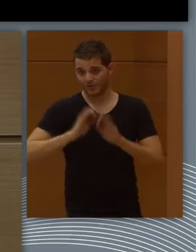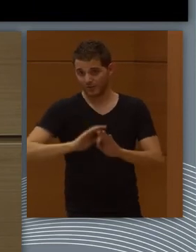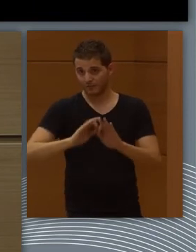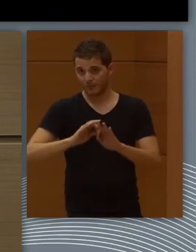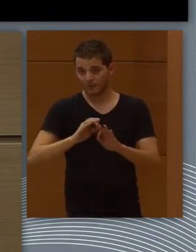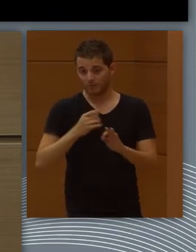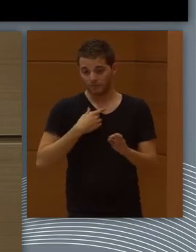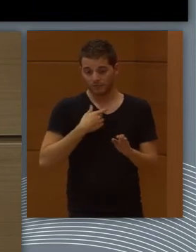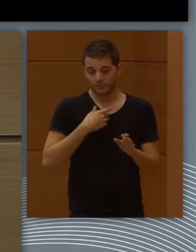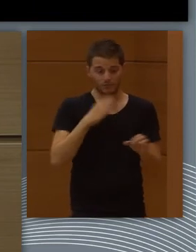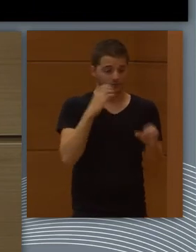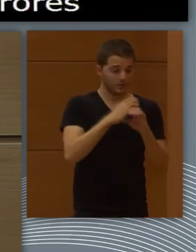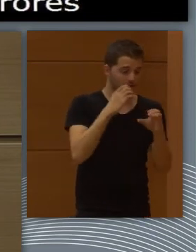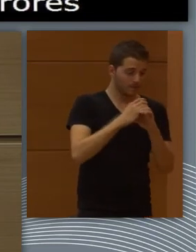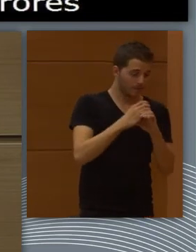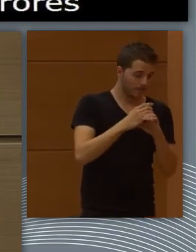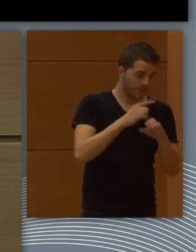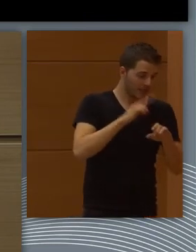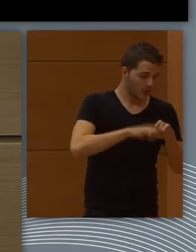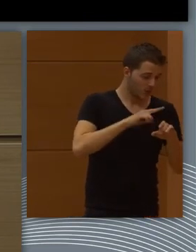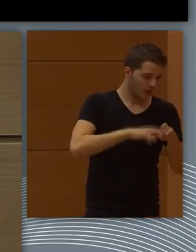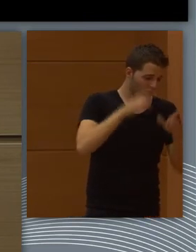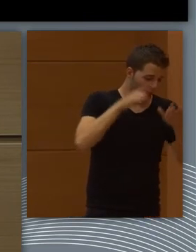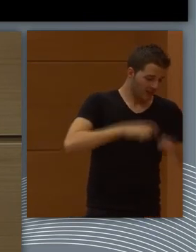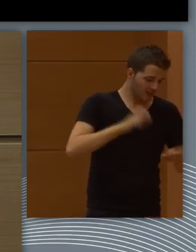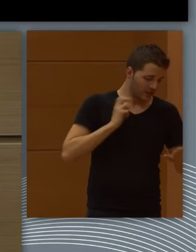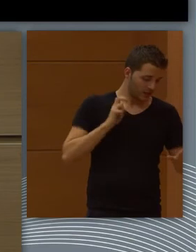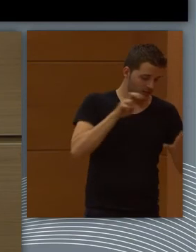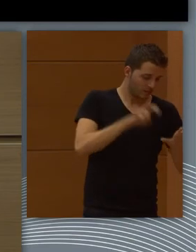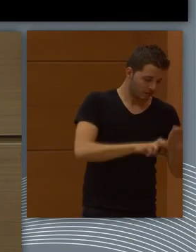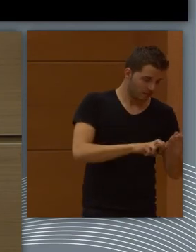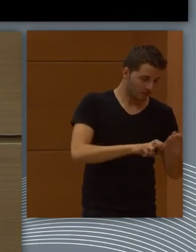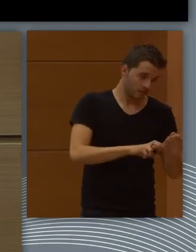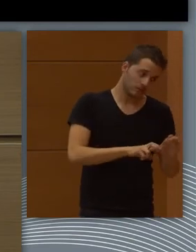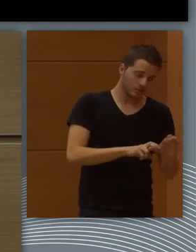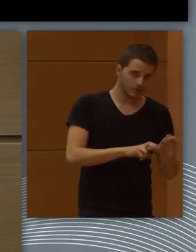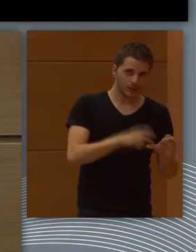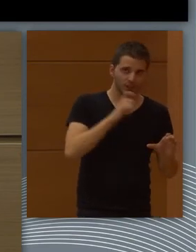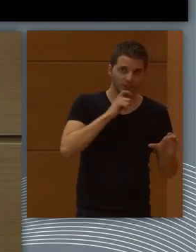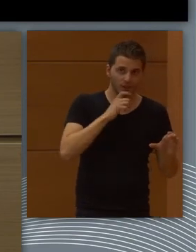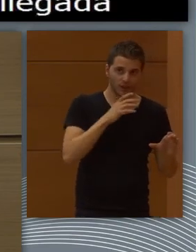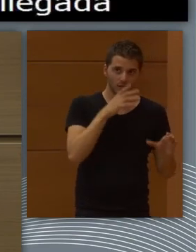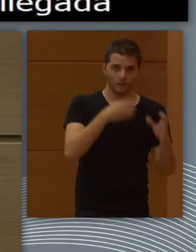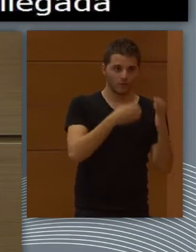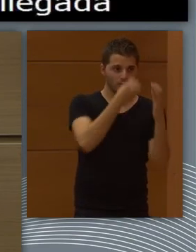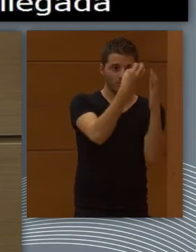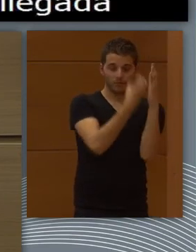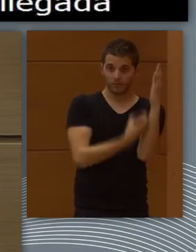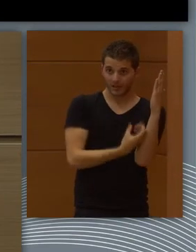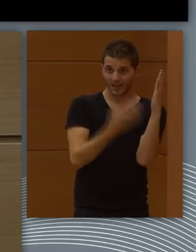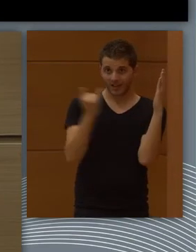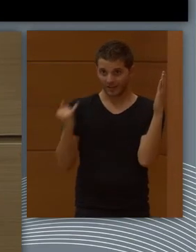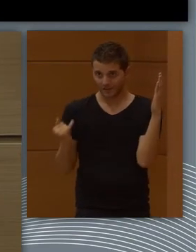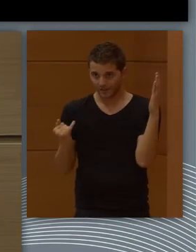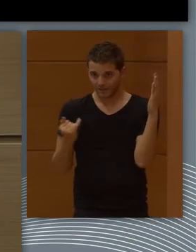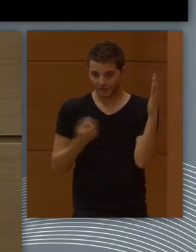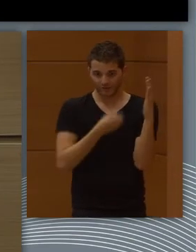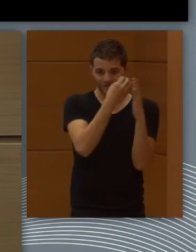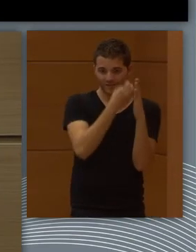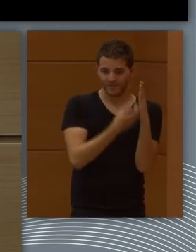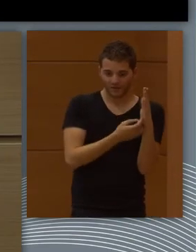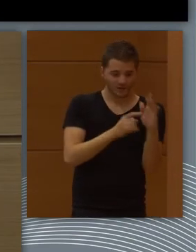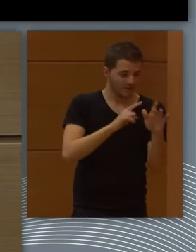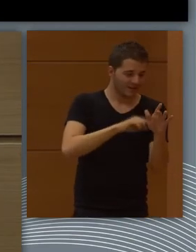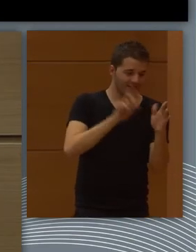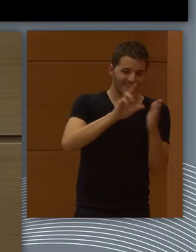tiempo de llegada de un autobús a una parada en Madrid es complejo, ¿no? Porque hay semáforos, un semáforo te puede cambiar casi un